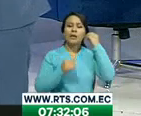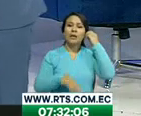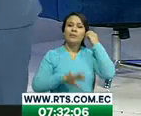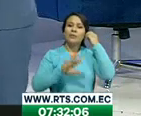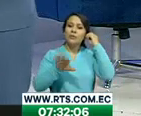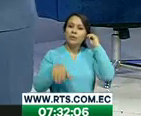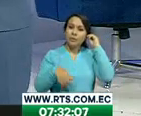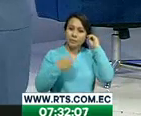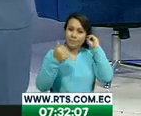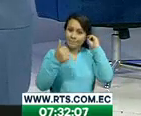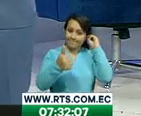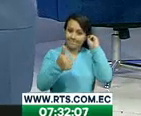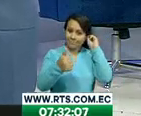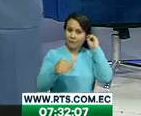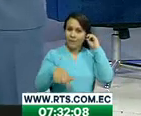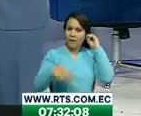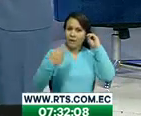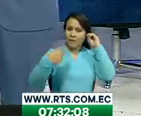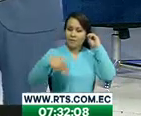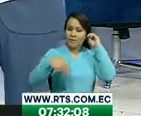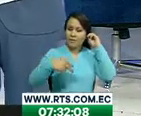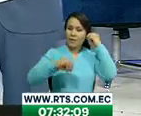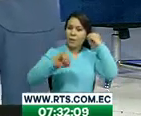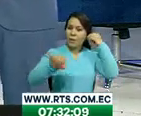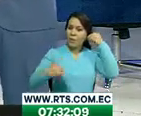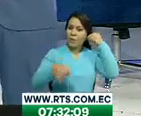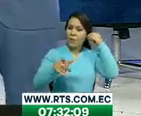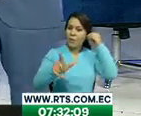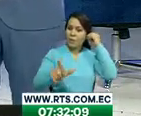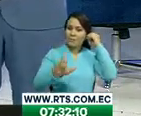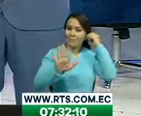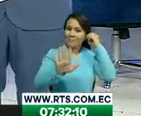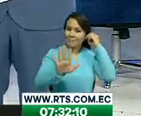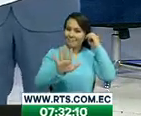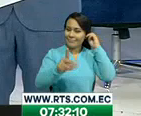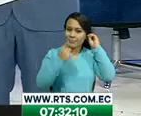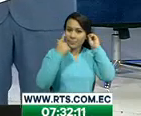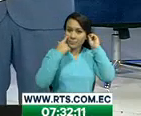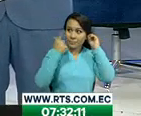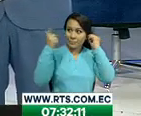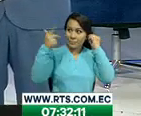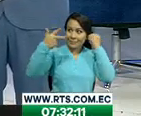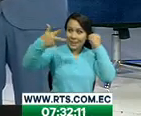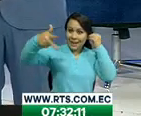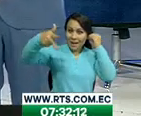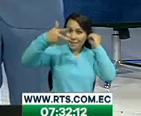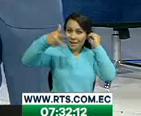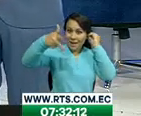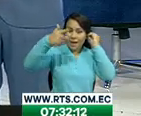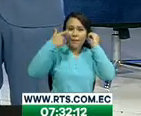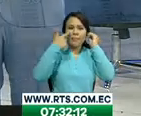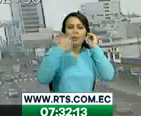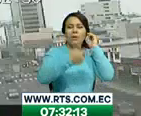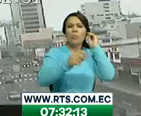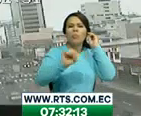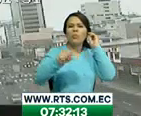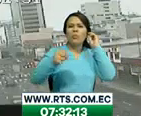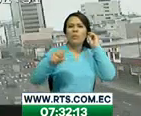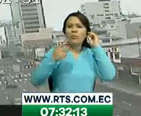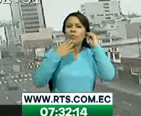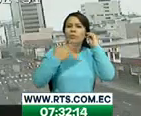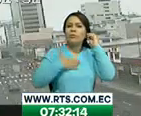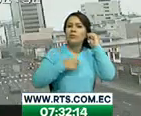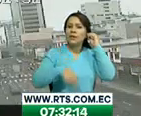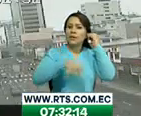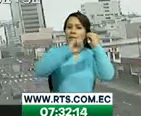que sí, es que estamos en las fiestas de julio. Así que vamos, por favor, gracias al EQ911, a ver cómo amanece